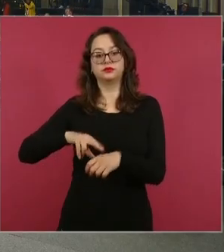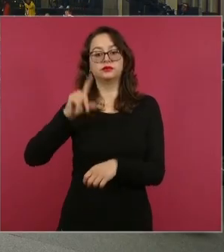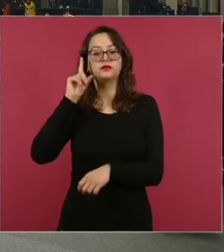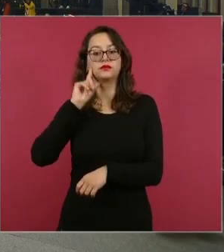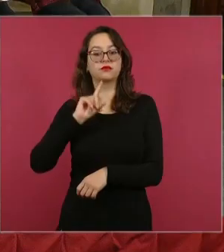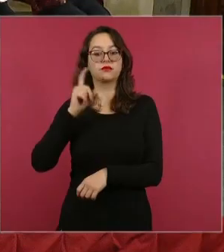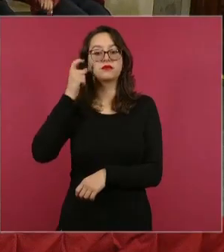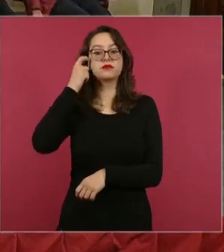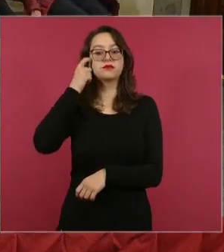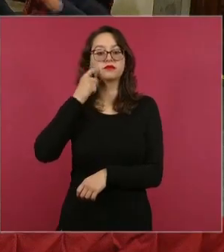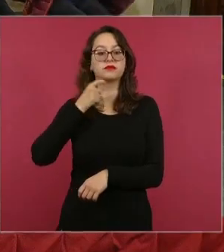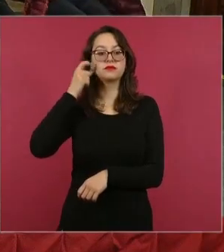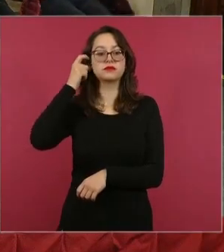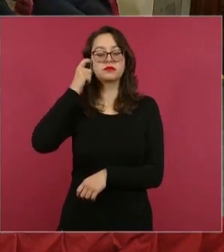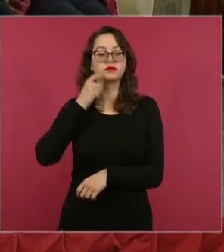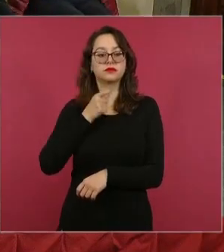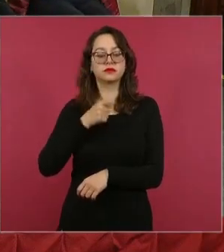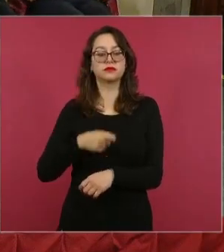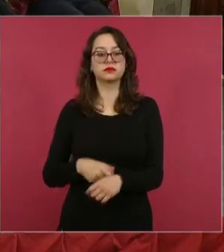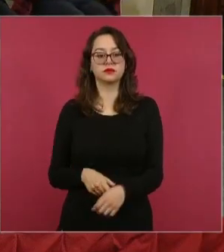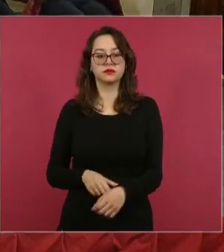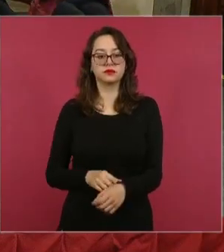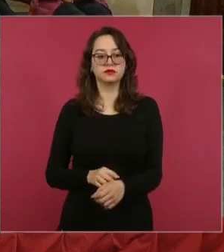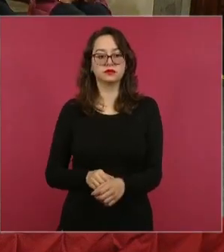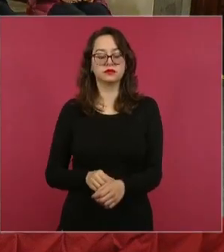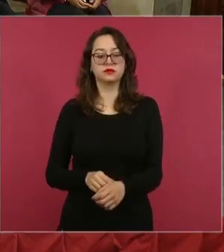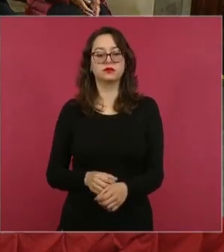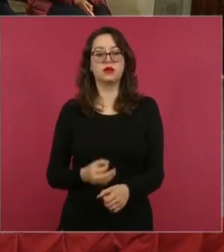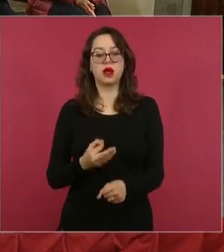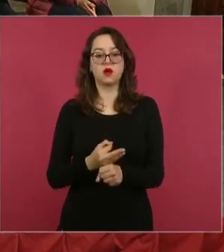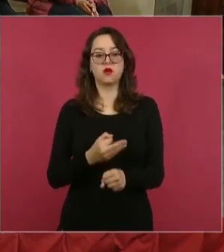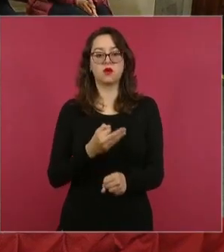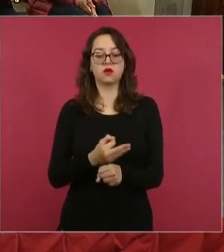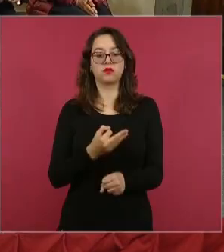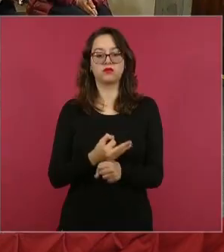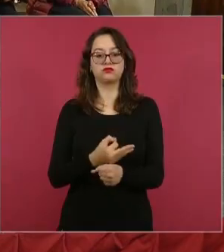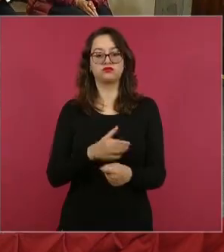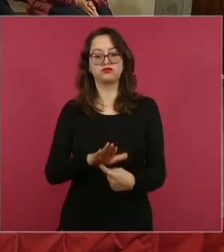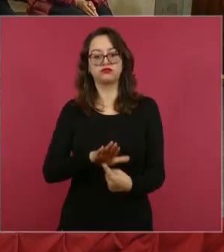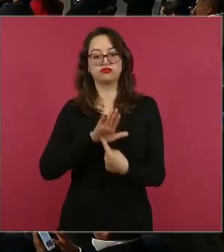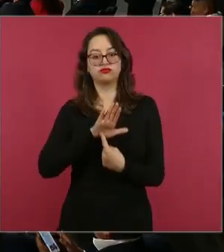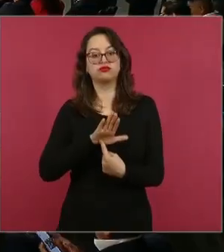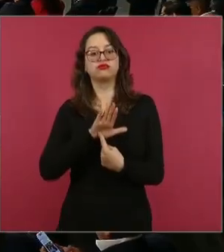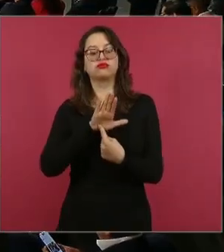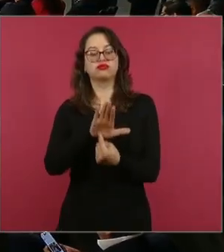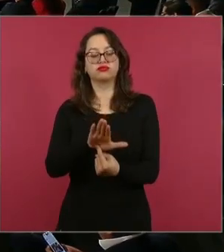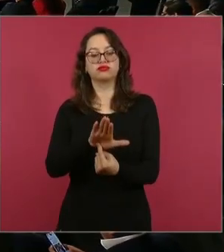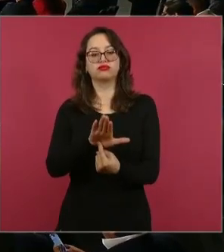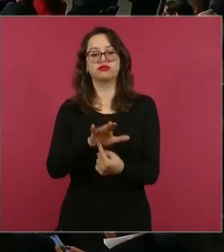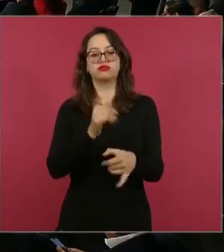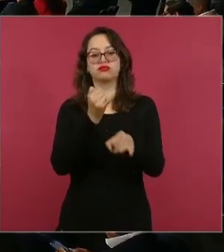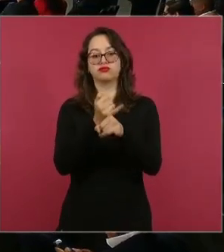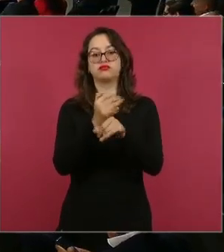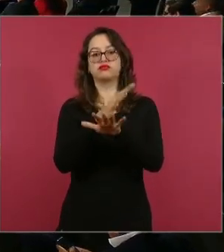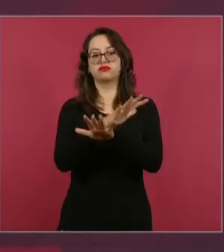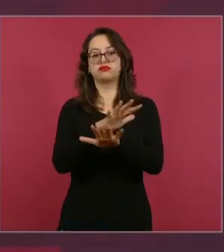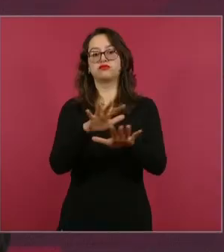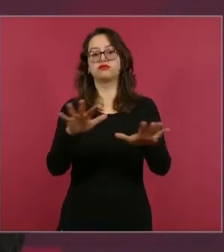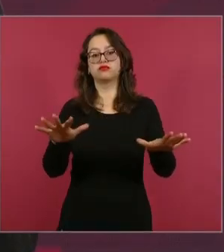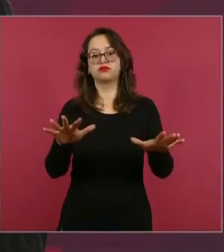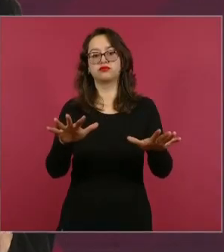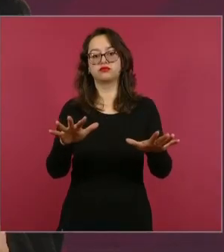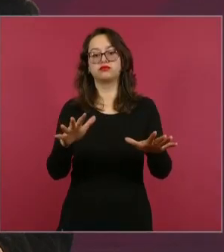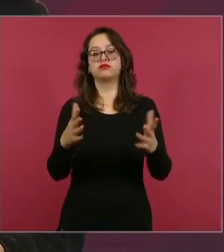Guerrero porque vamos a dar a conocer